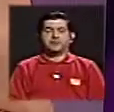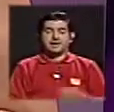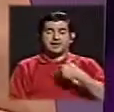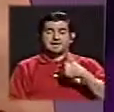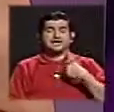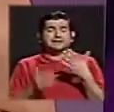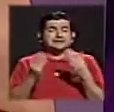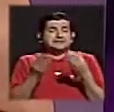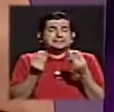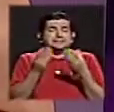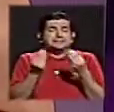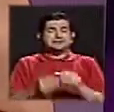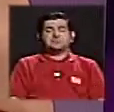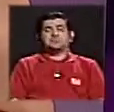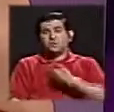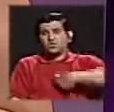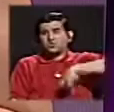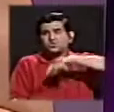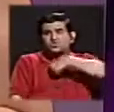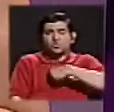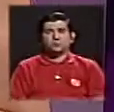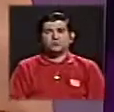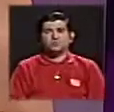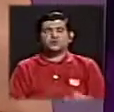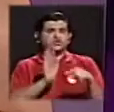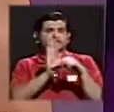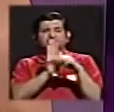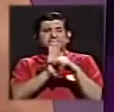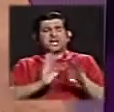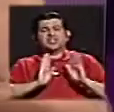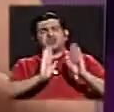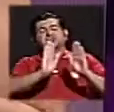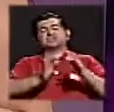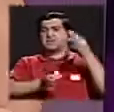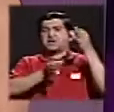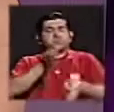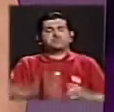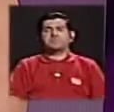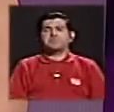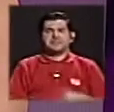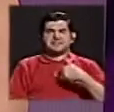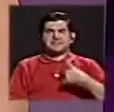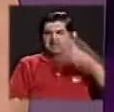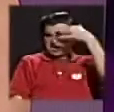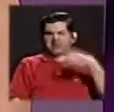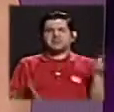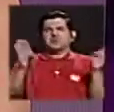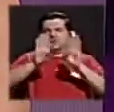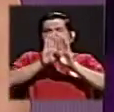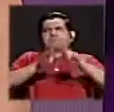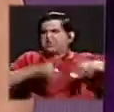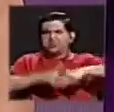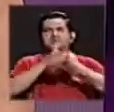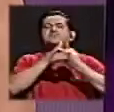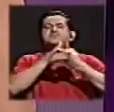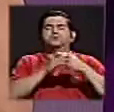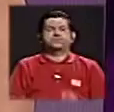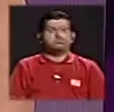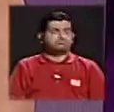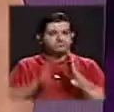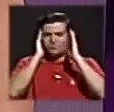tenemos mucho miedo, que solemos pues negar, rechazar o simplemente tomar posiciones muy cerradas de entrada y no